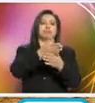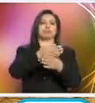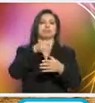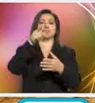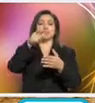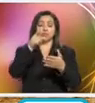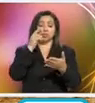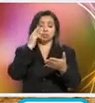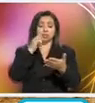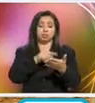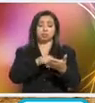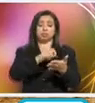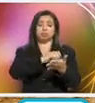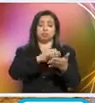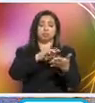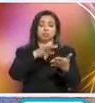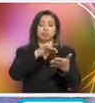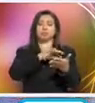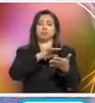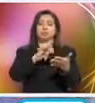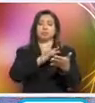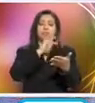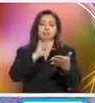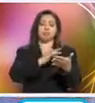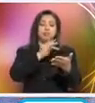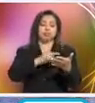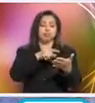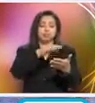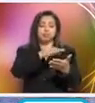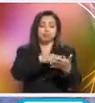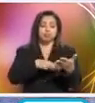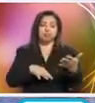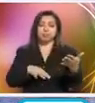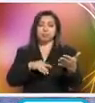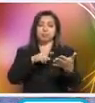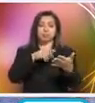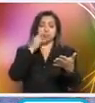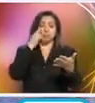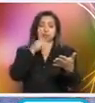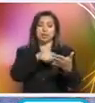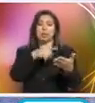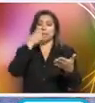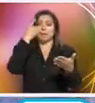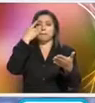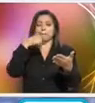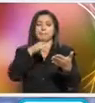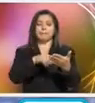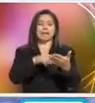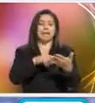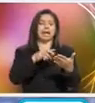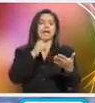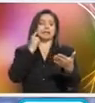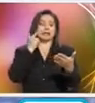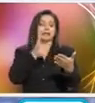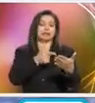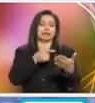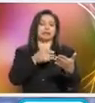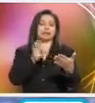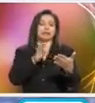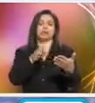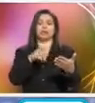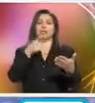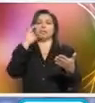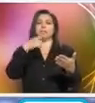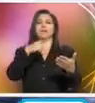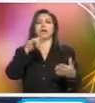ubicado y los datos generales de información. Ahora, les voy a compartir otra aplicación para iPhone y para Android, que